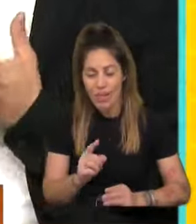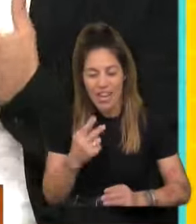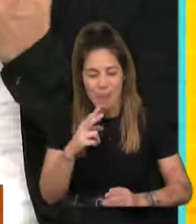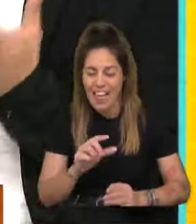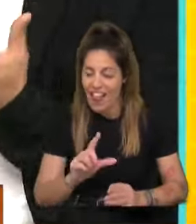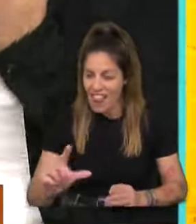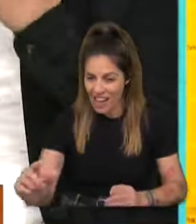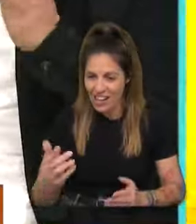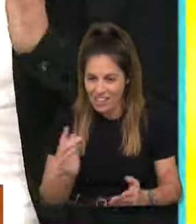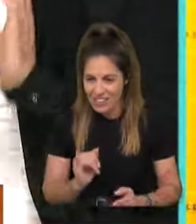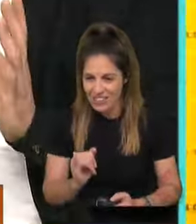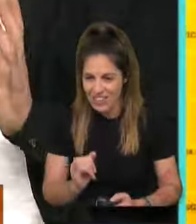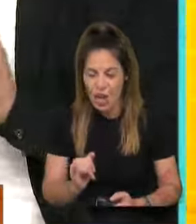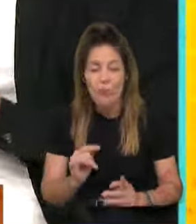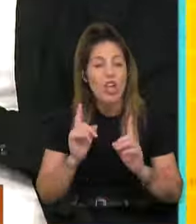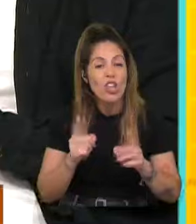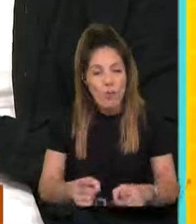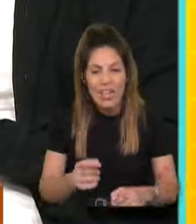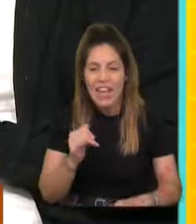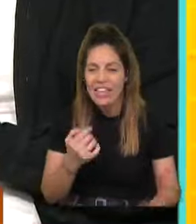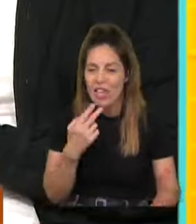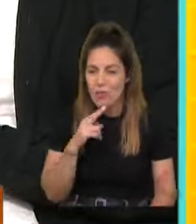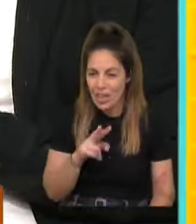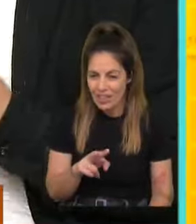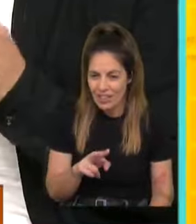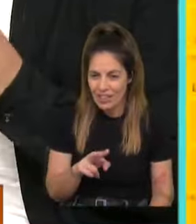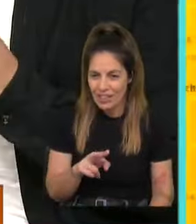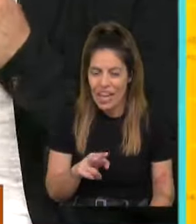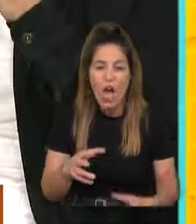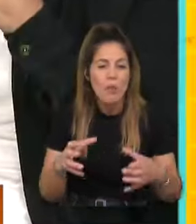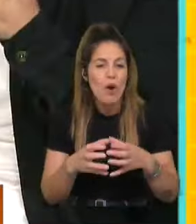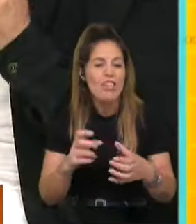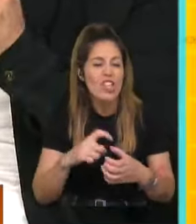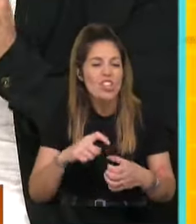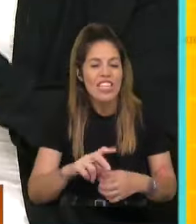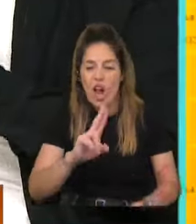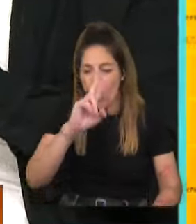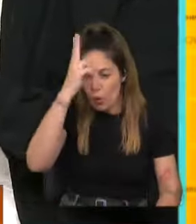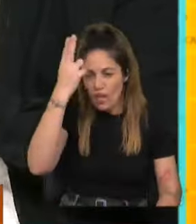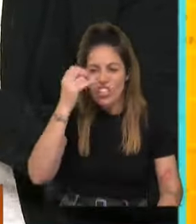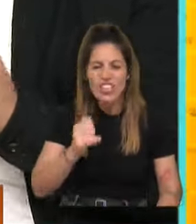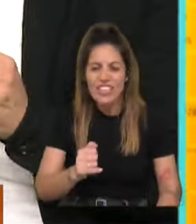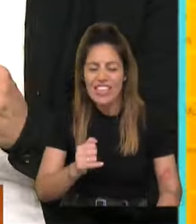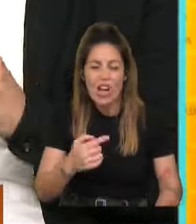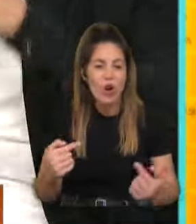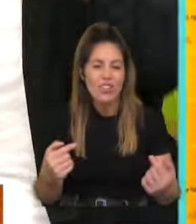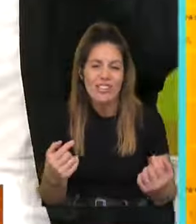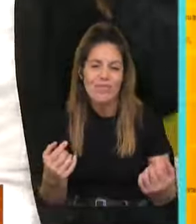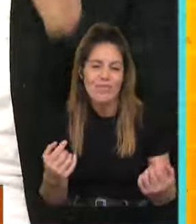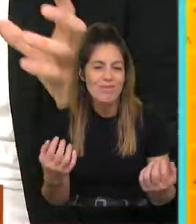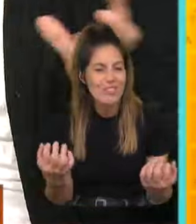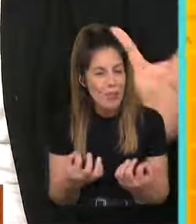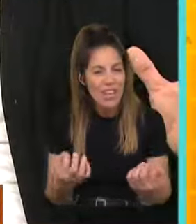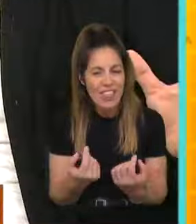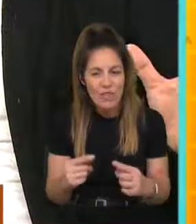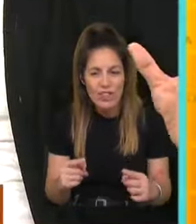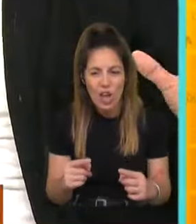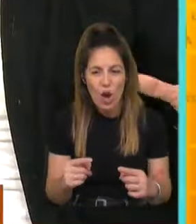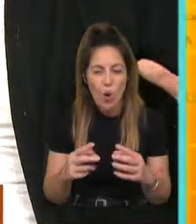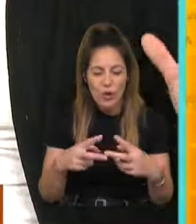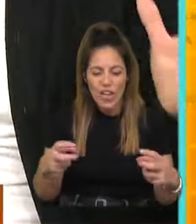también hay una cosa que no podemos perder de vista y es que el movimiento sindical uruguayo tiene algunas singularidades por ejemplo que tiene una estructura